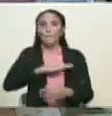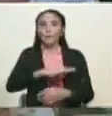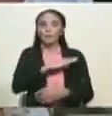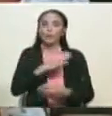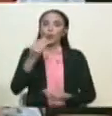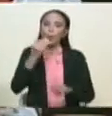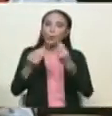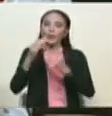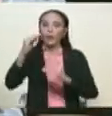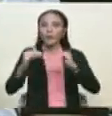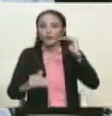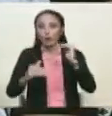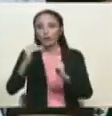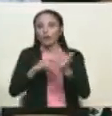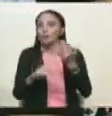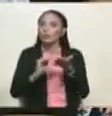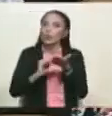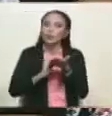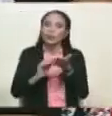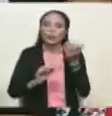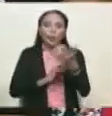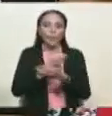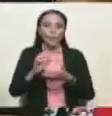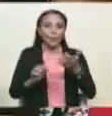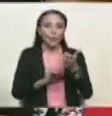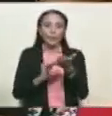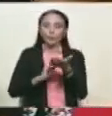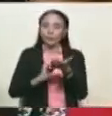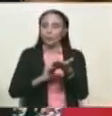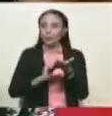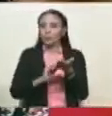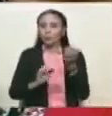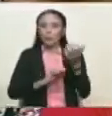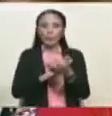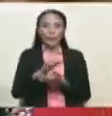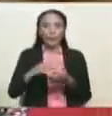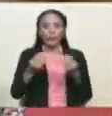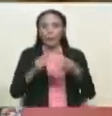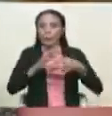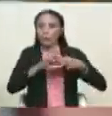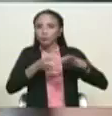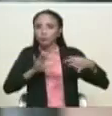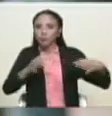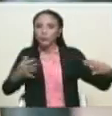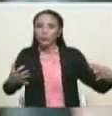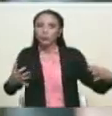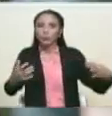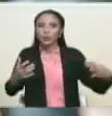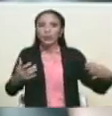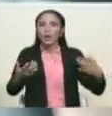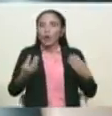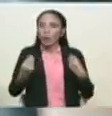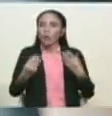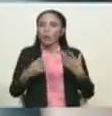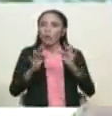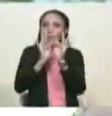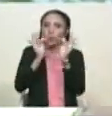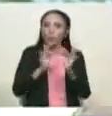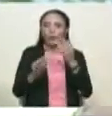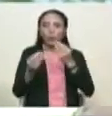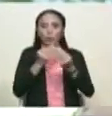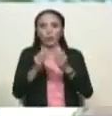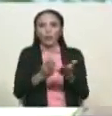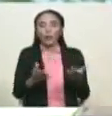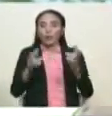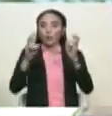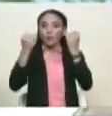Balanceados, ir resolviendo cada asunto, ir encadenando un ecosistema virtuoso